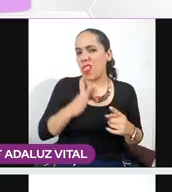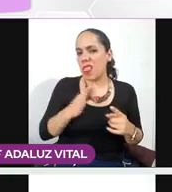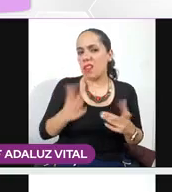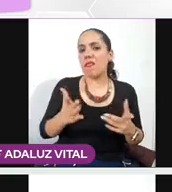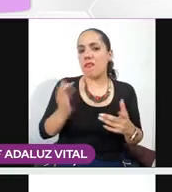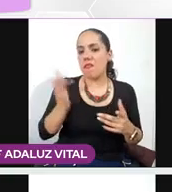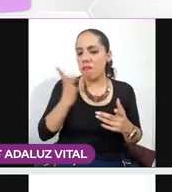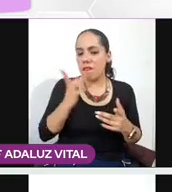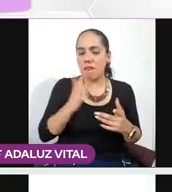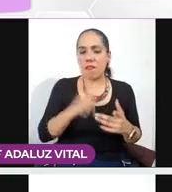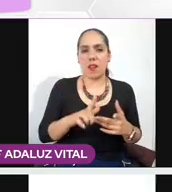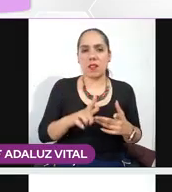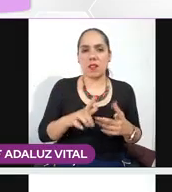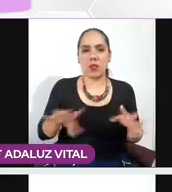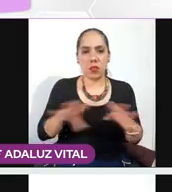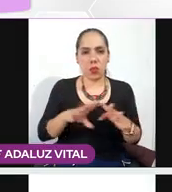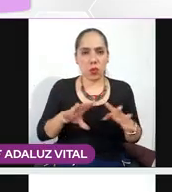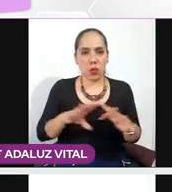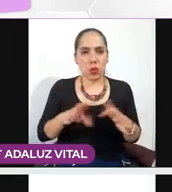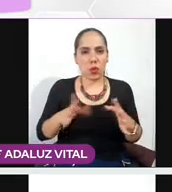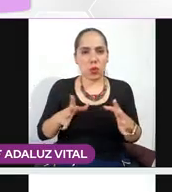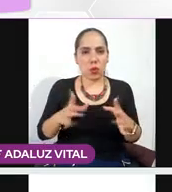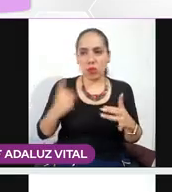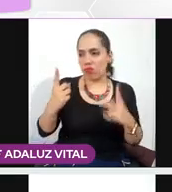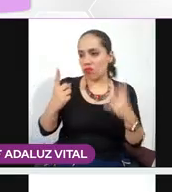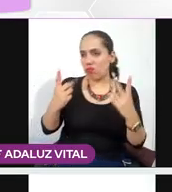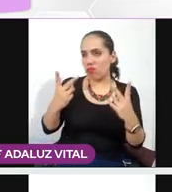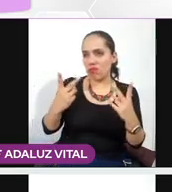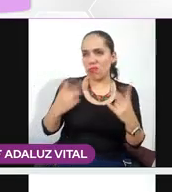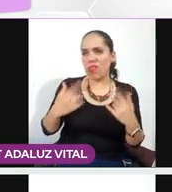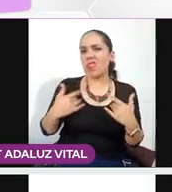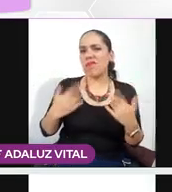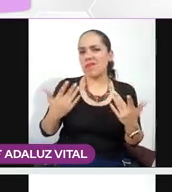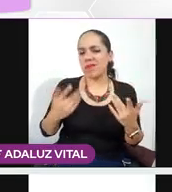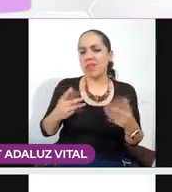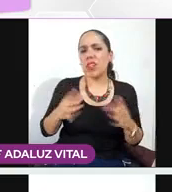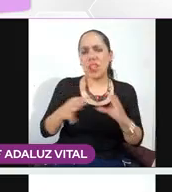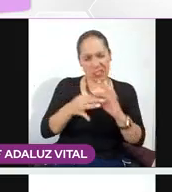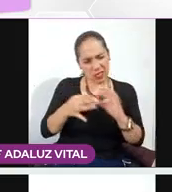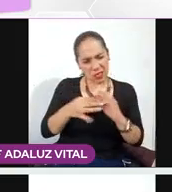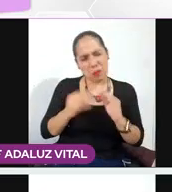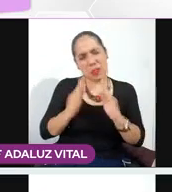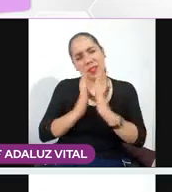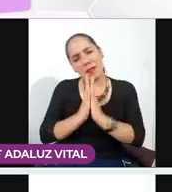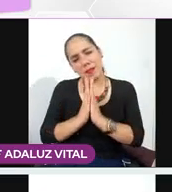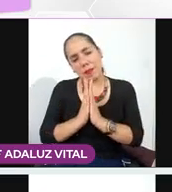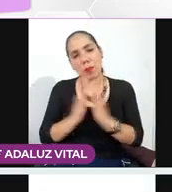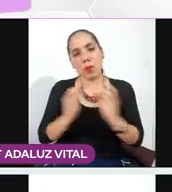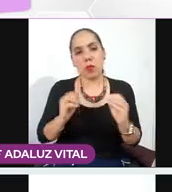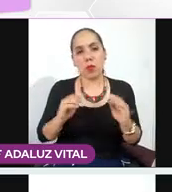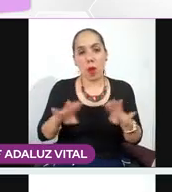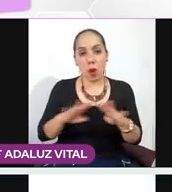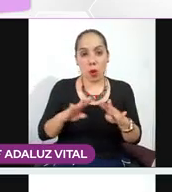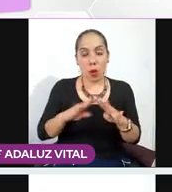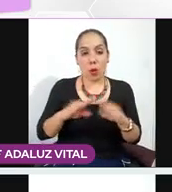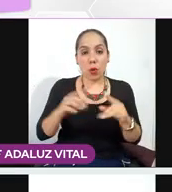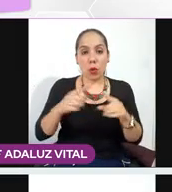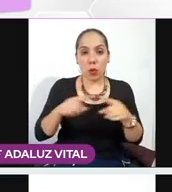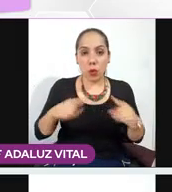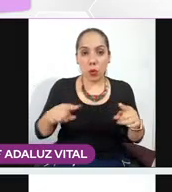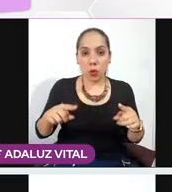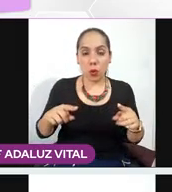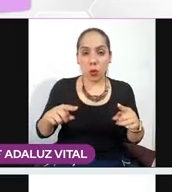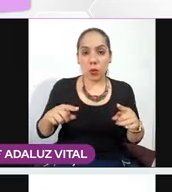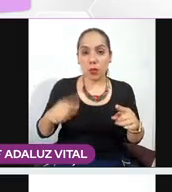entonces no tengo la otra. Entonces, ¿podrían explicarnos un poquito en la etapa adolescente